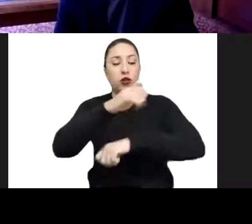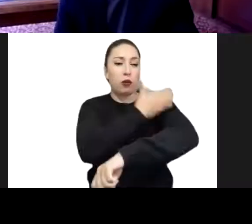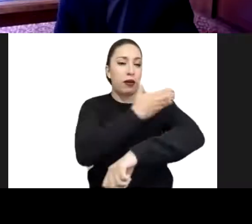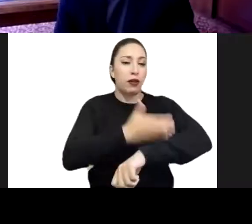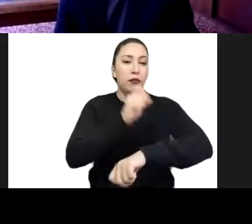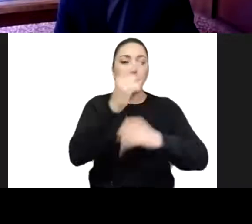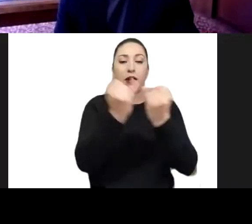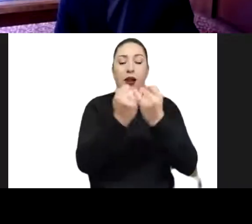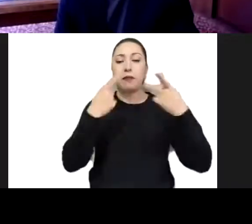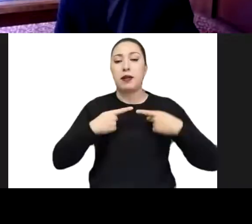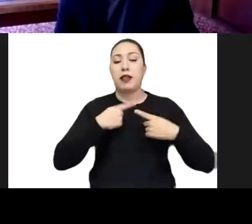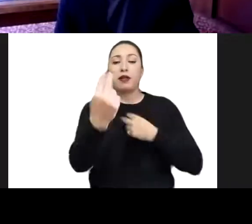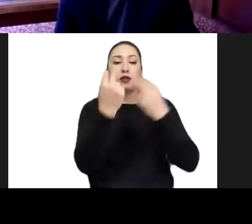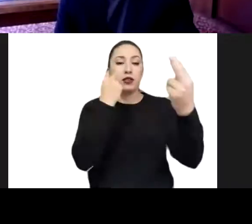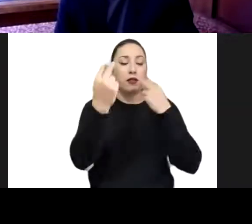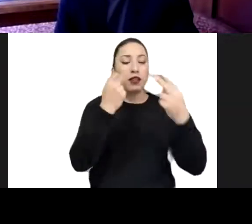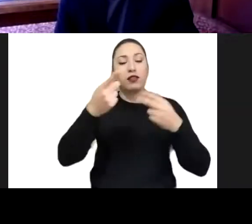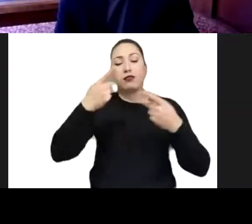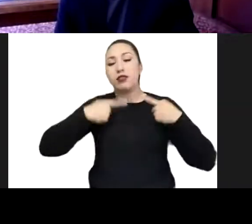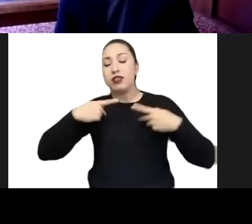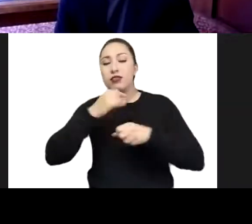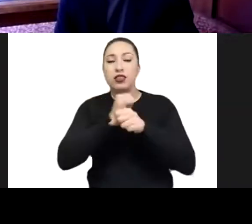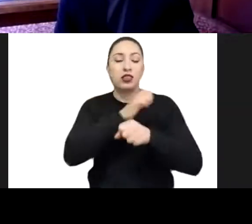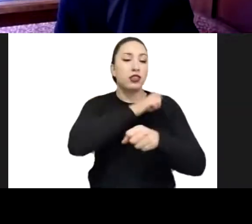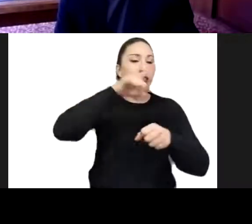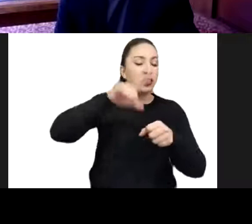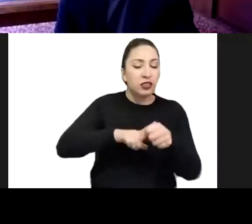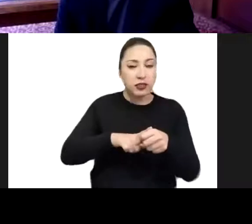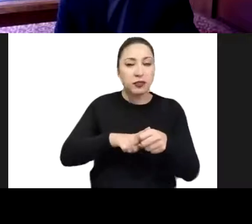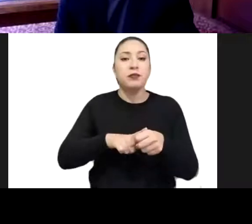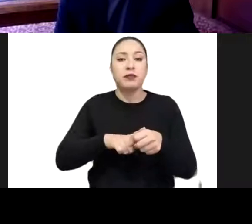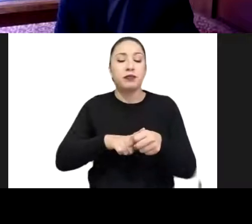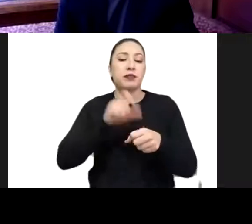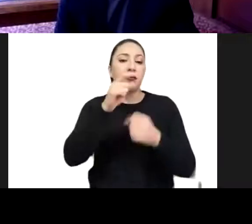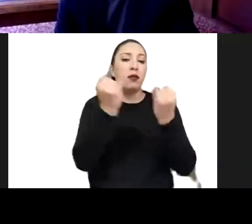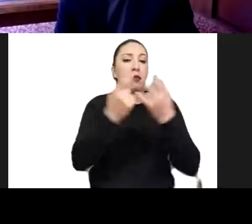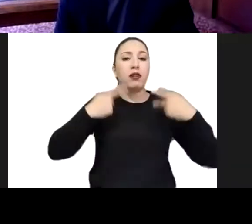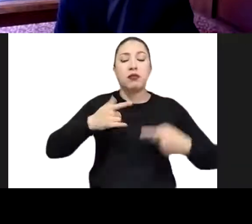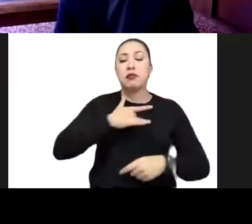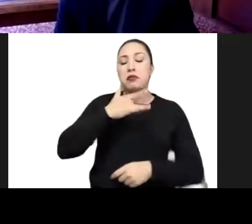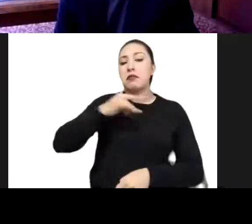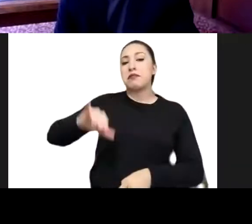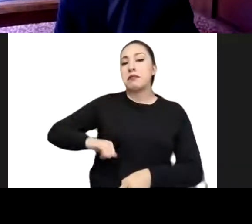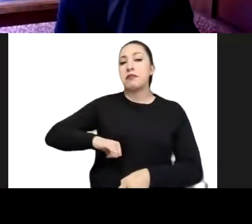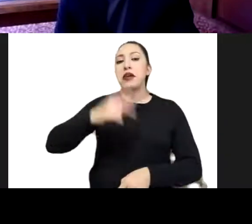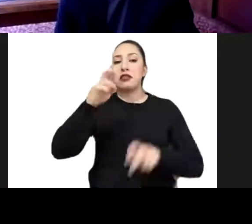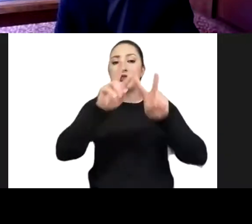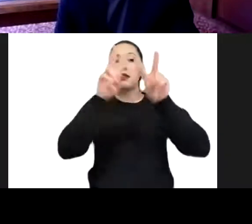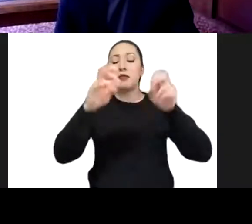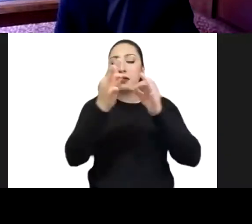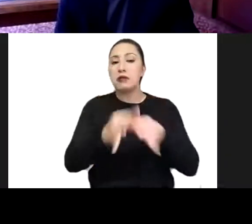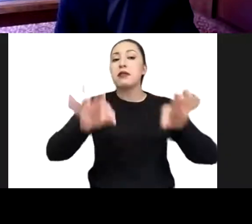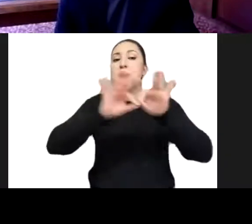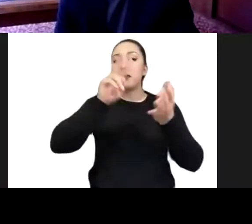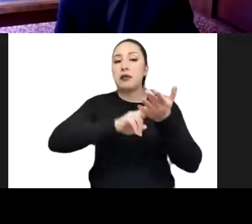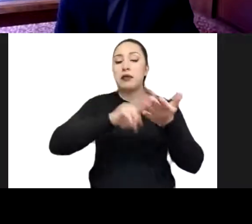la ciudadanía, técnicos, especialistas e interesados en este tema de interés tan particular y relevante para el futuro